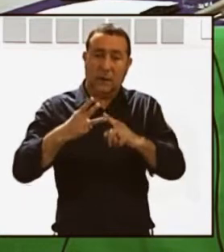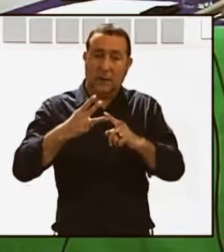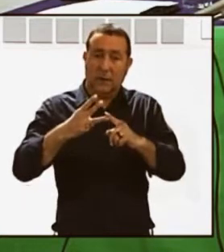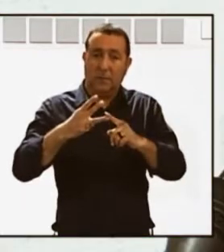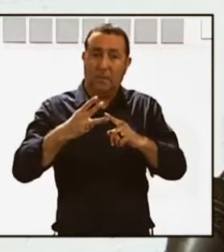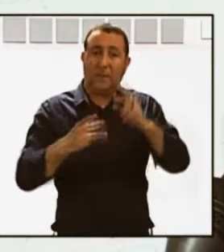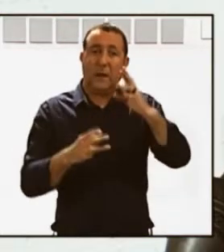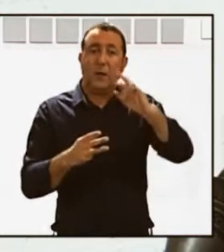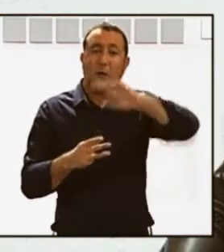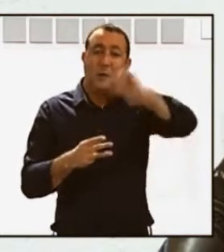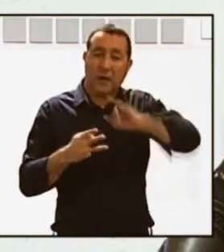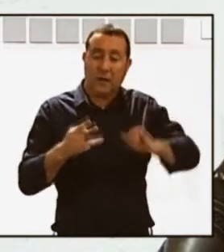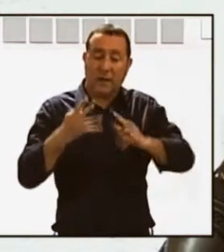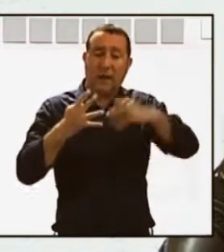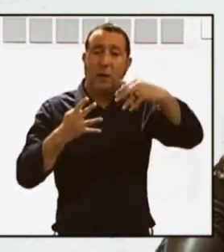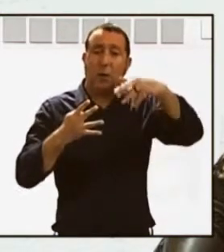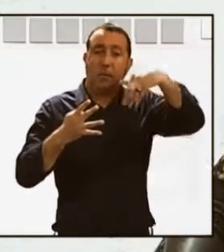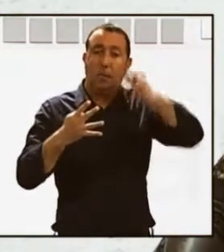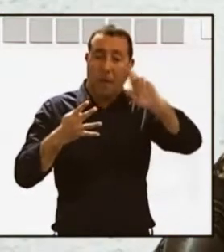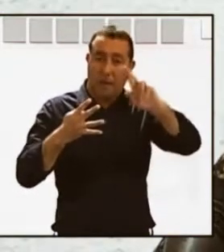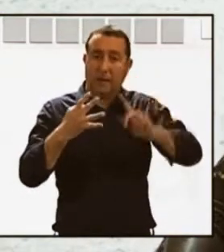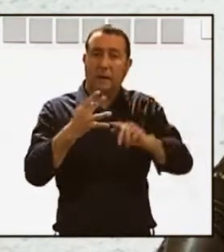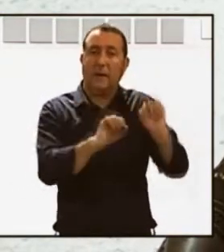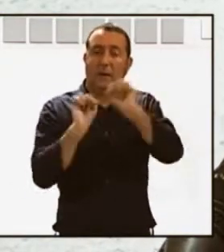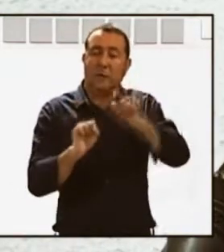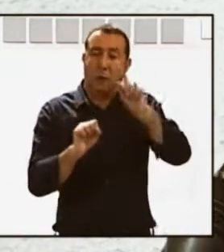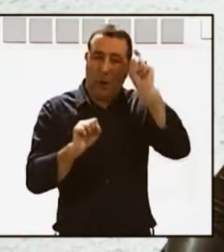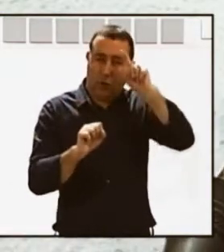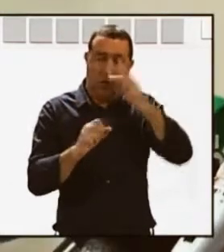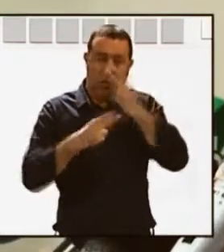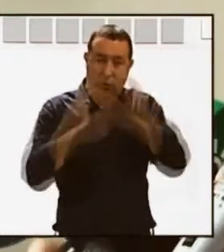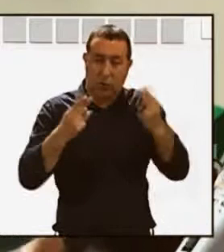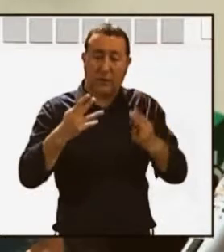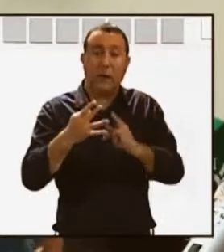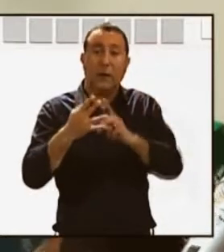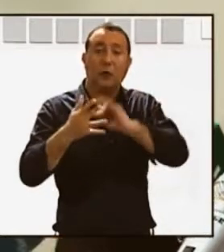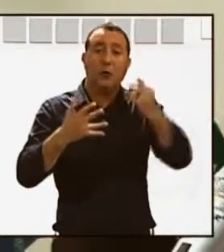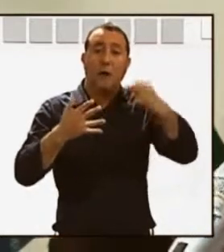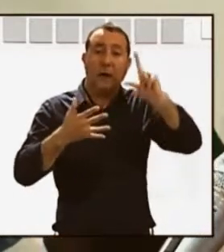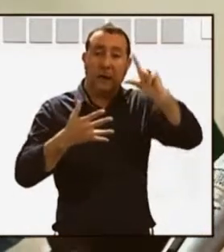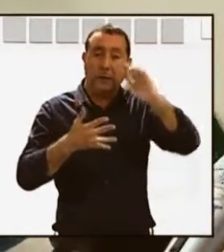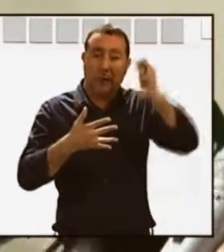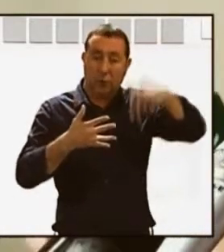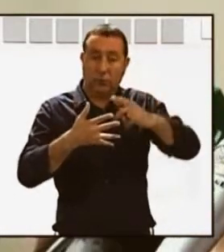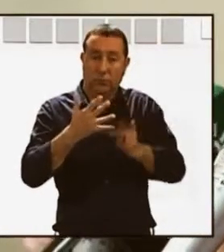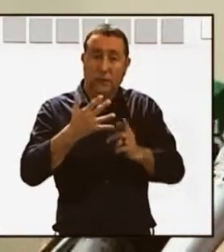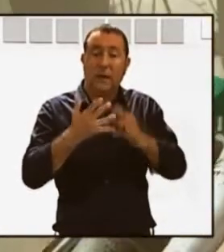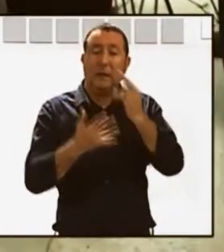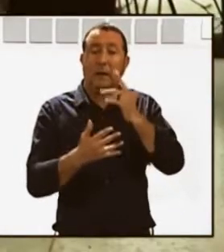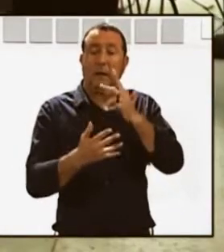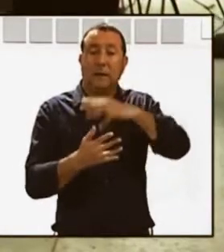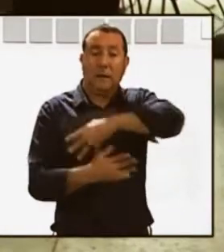ecologista Ángel Rodríguez, seguido de Mar González, activista en la defensa de la educación pública feminista, y Ángel Terrón, activista LGTBI